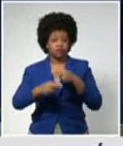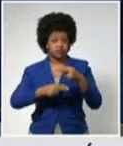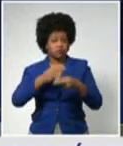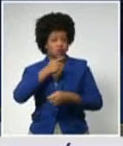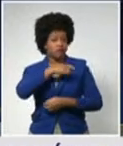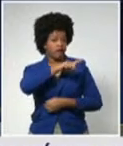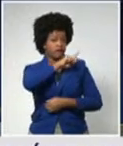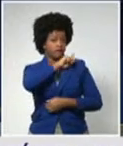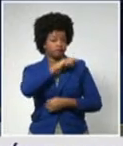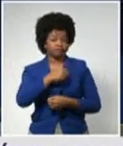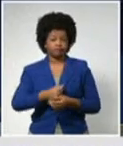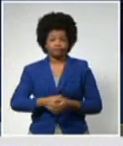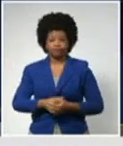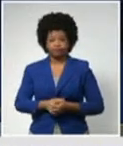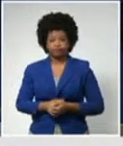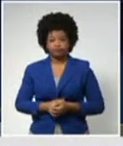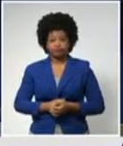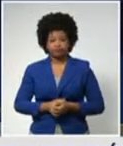de ayer.